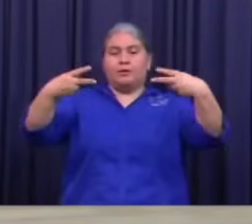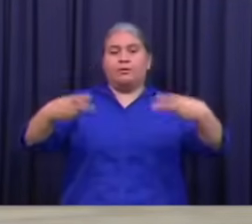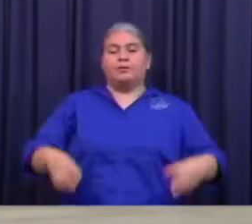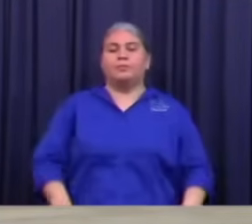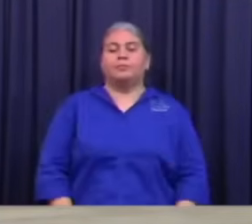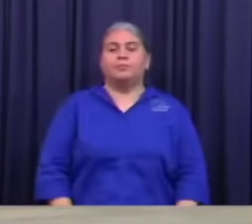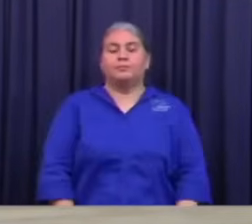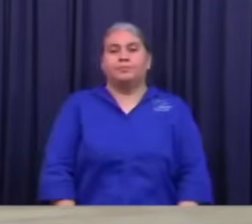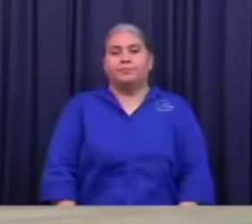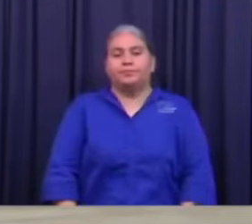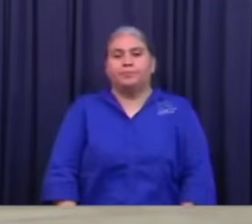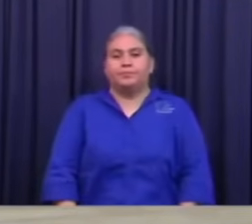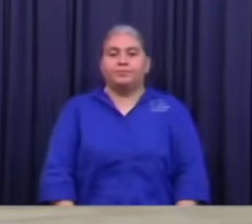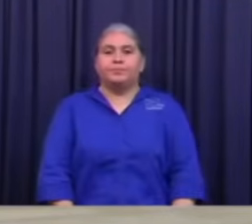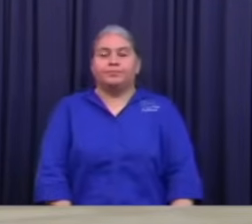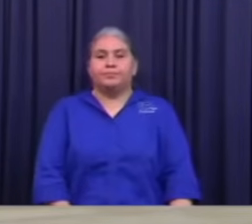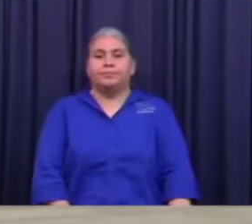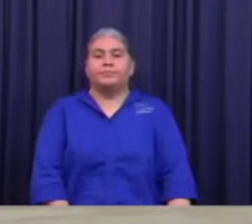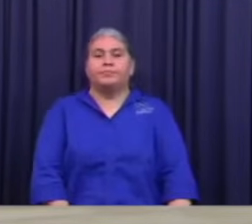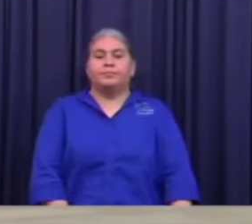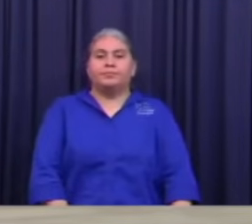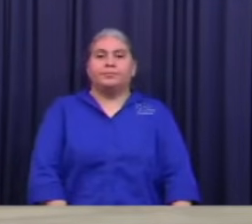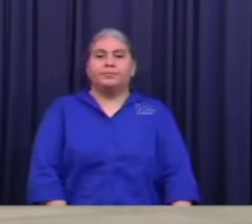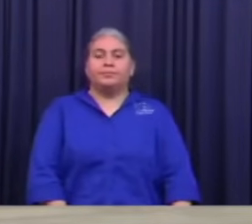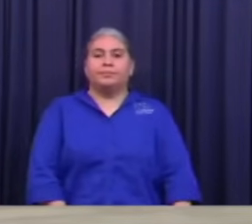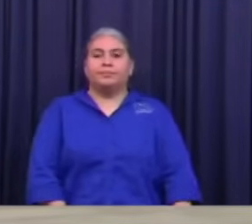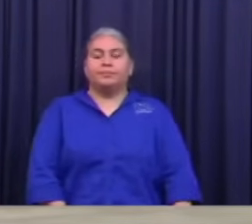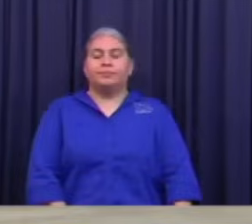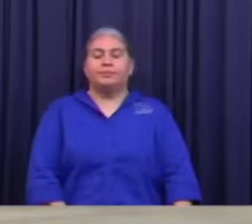recuperación y